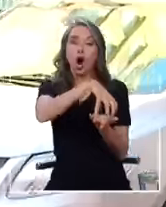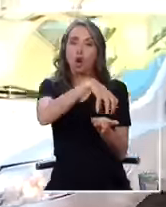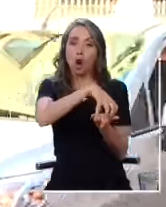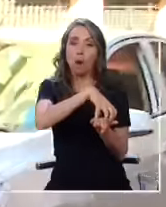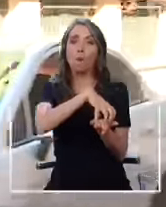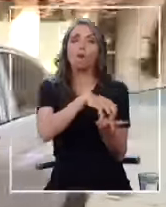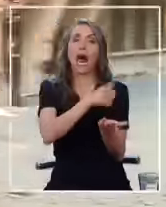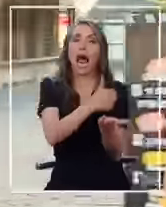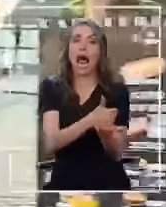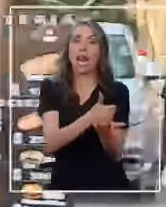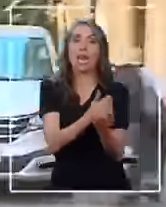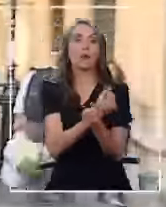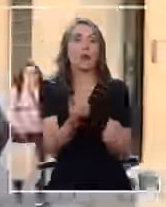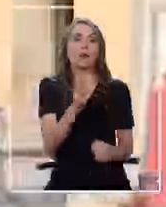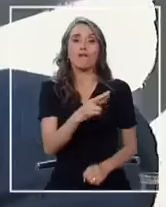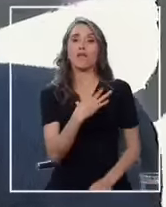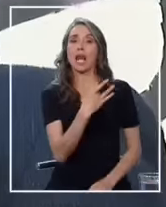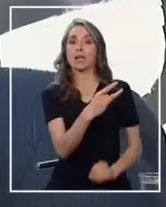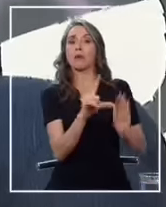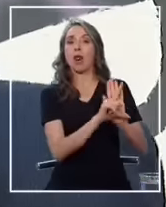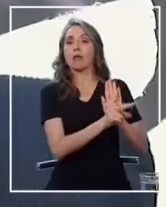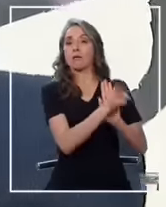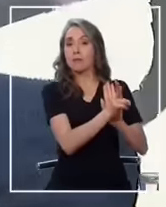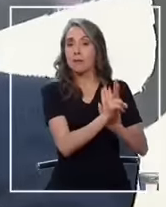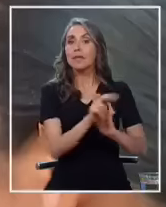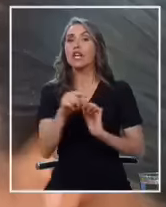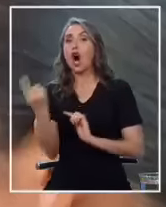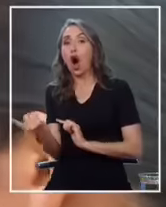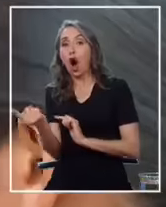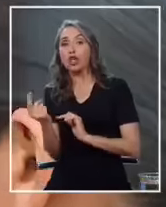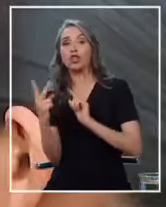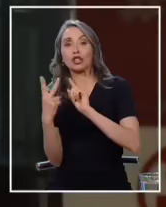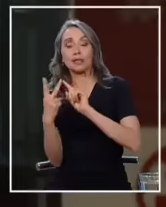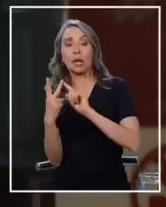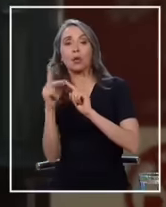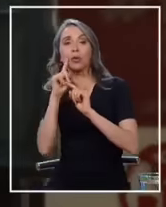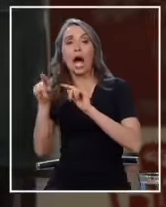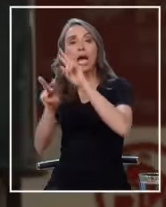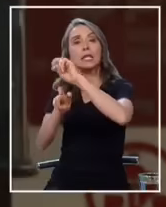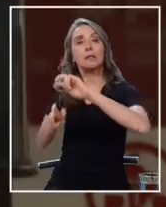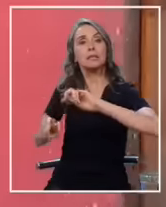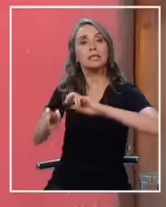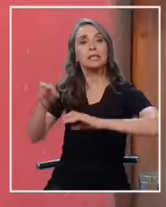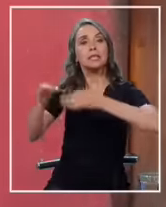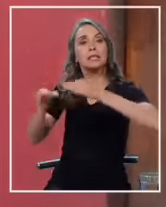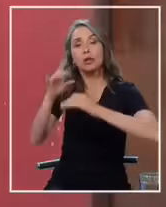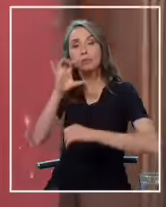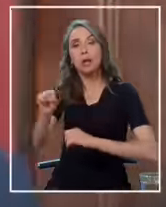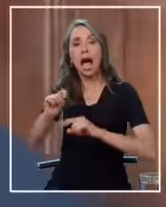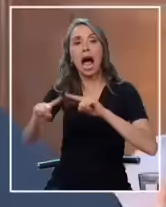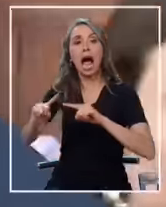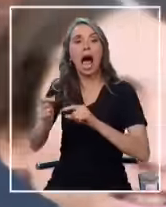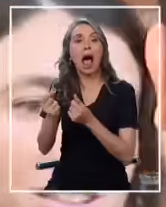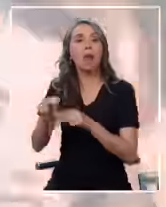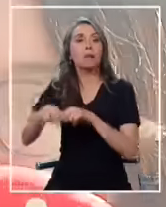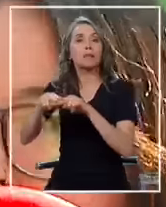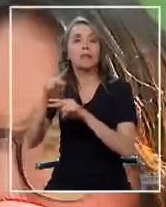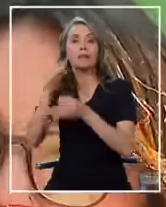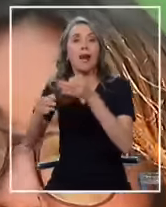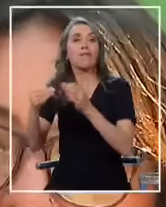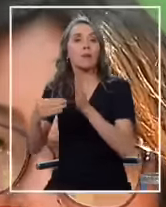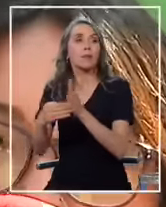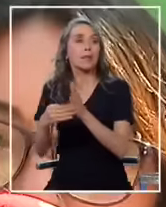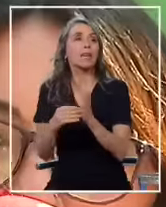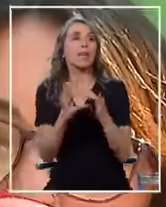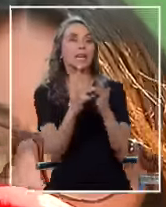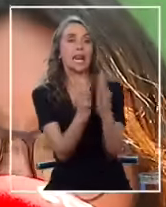donde el actual alcalde no puede reelegirse. Y dos, en las que existen investigaciones u observaciones administrativas pendientes. Gracias